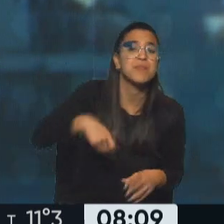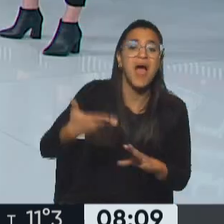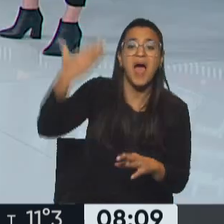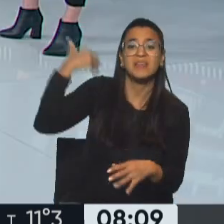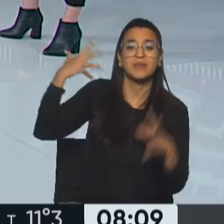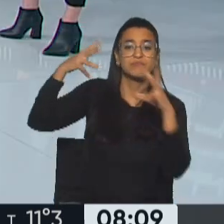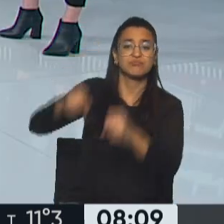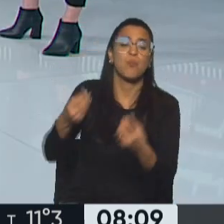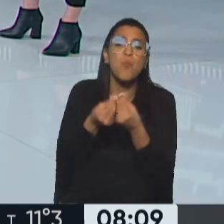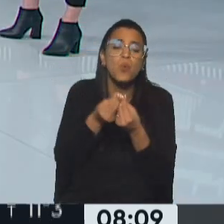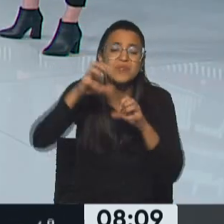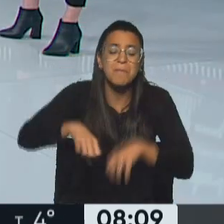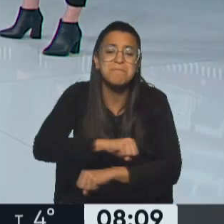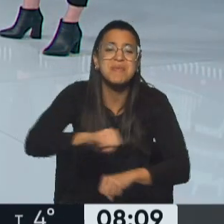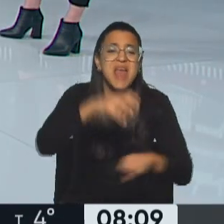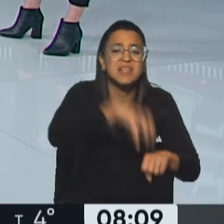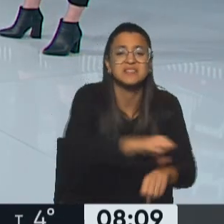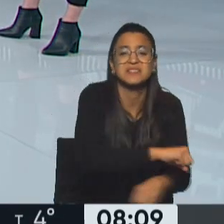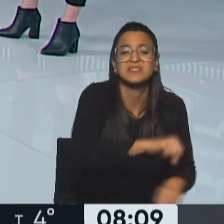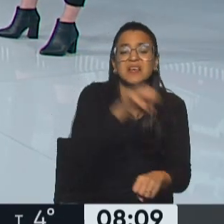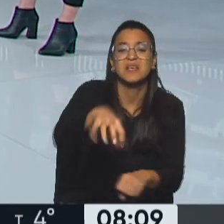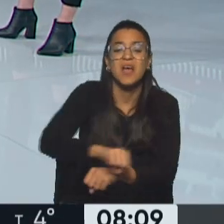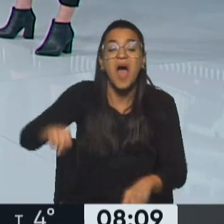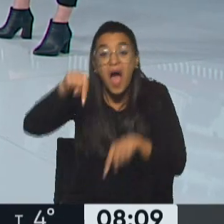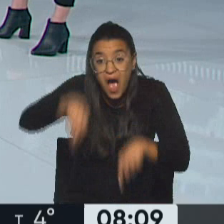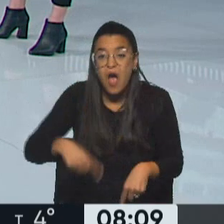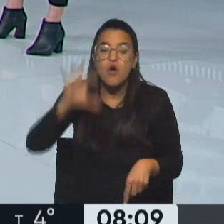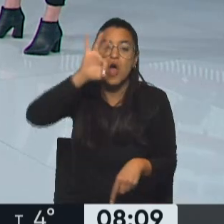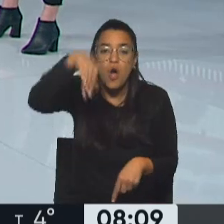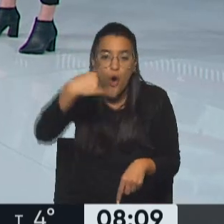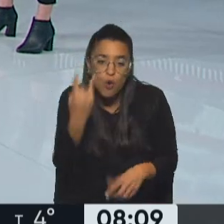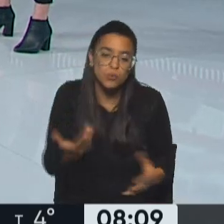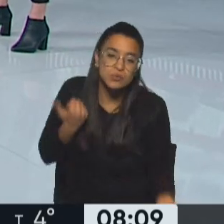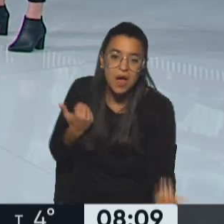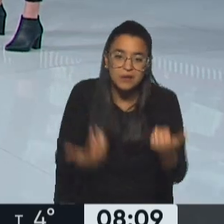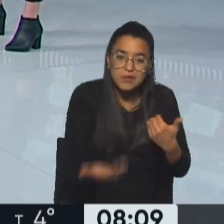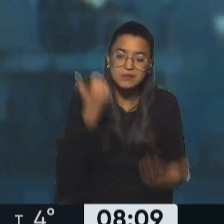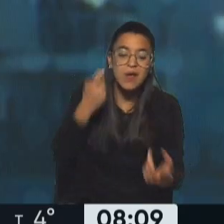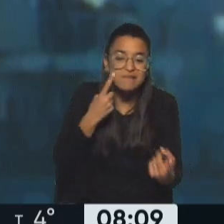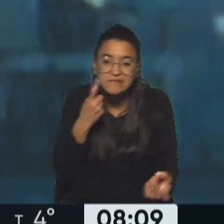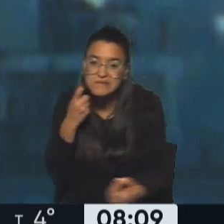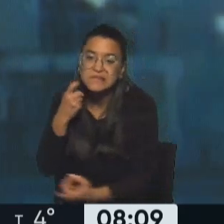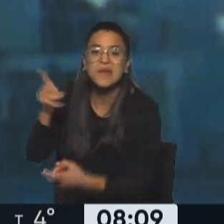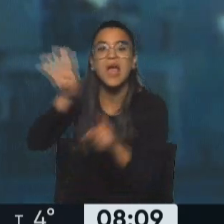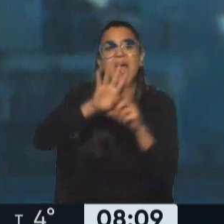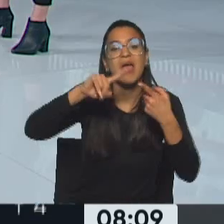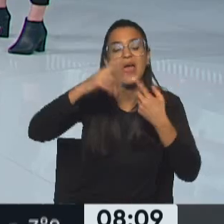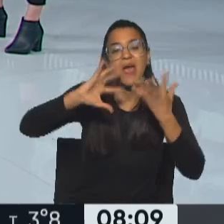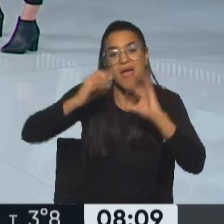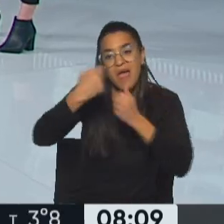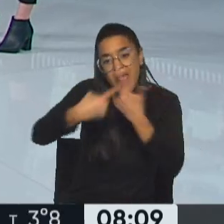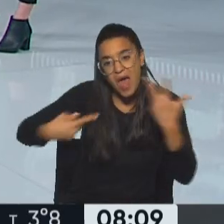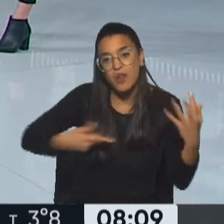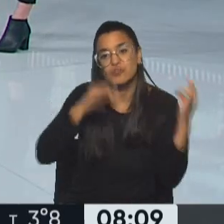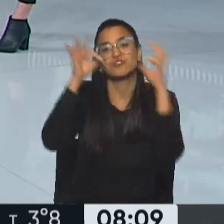invasión instaló muchísimas minas y esto es parte de lo que se está encargando la ONU precisamente y de supervisar de que estos granos lleguen a África. El tema